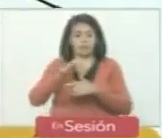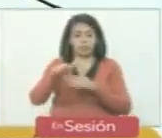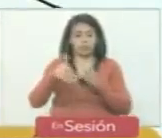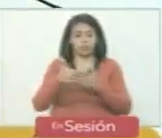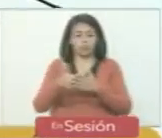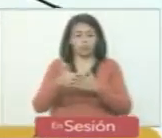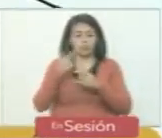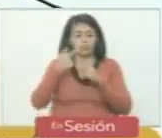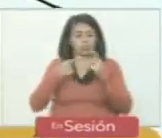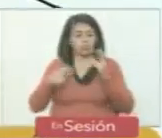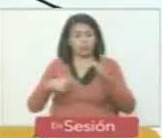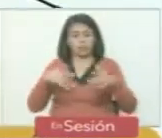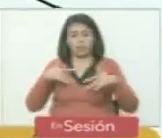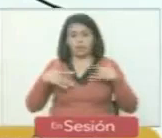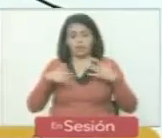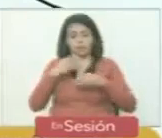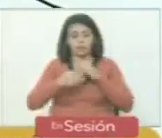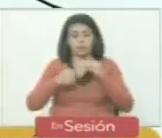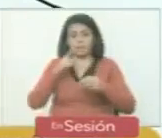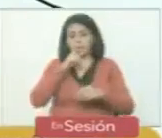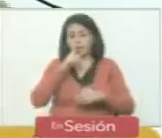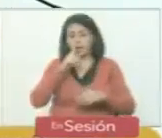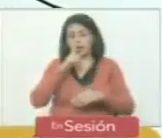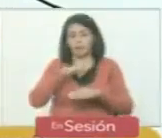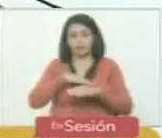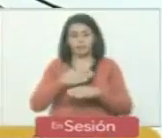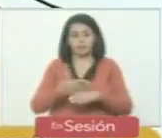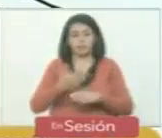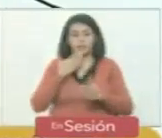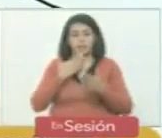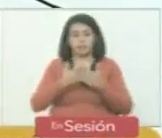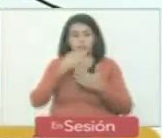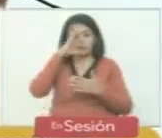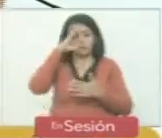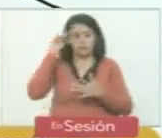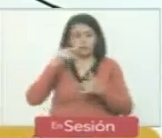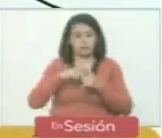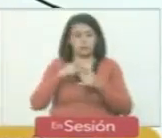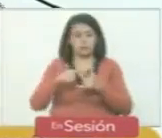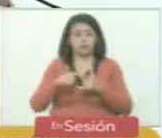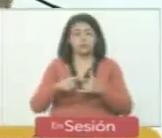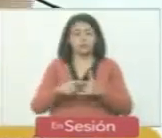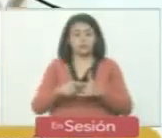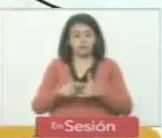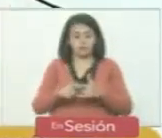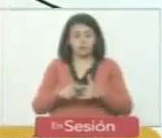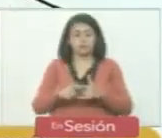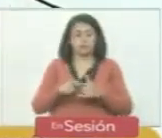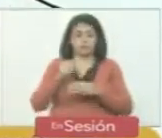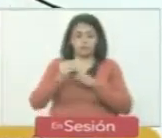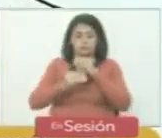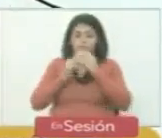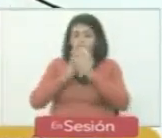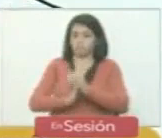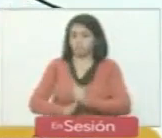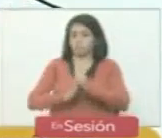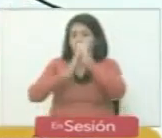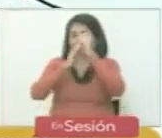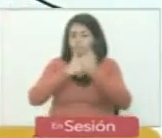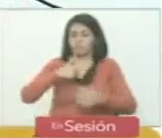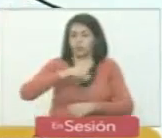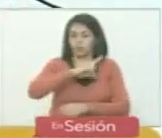una serie de eventos negativos que, gracias a Dios, ante la sapiencia, el liderazgo de